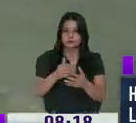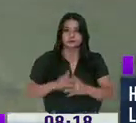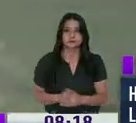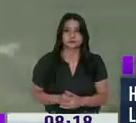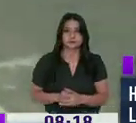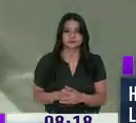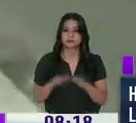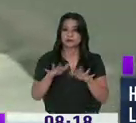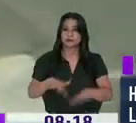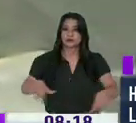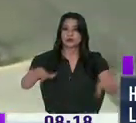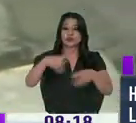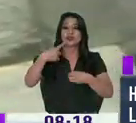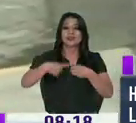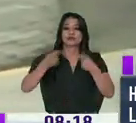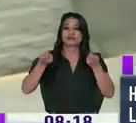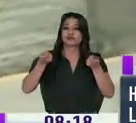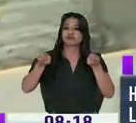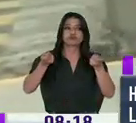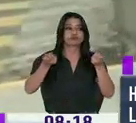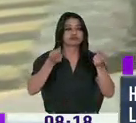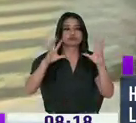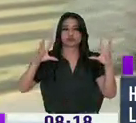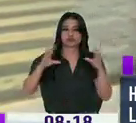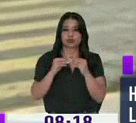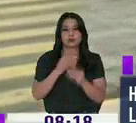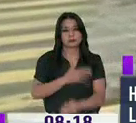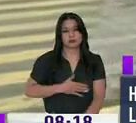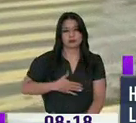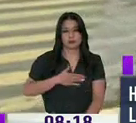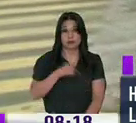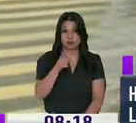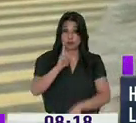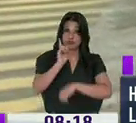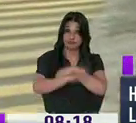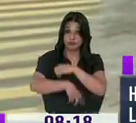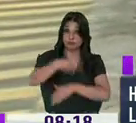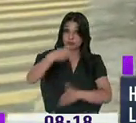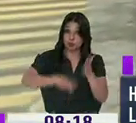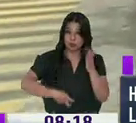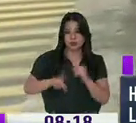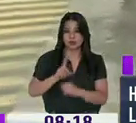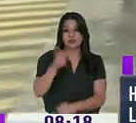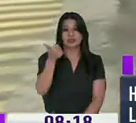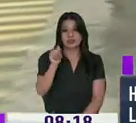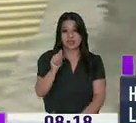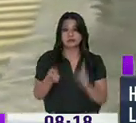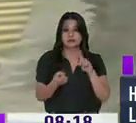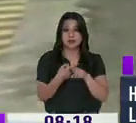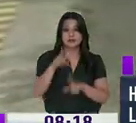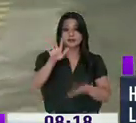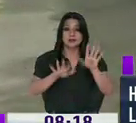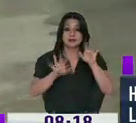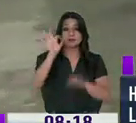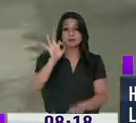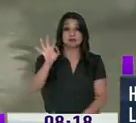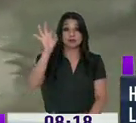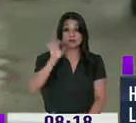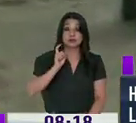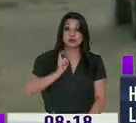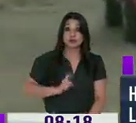a lo largo de todo el Distrito Metropolitano, así que por favor evite esas sanciones alrededor del 10 al 15% de un salario